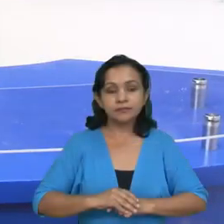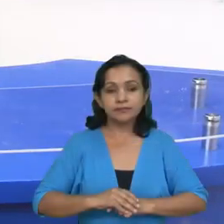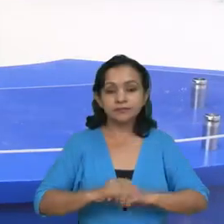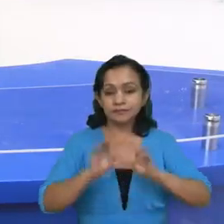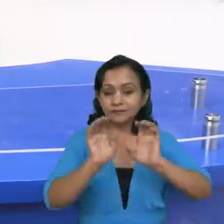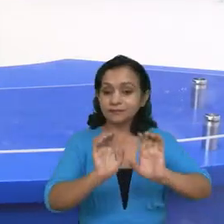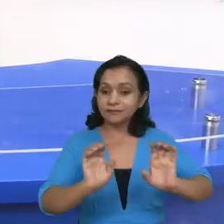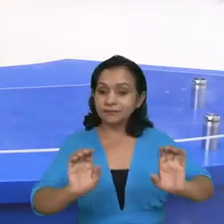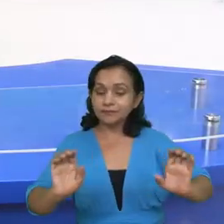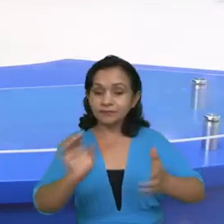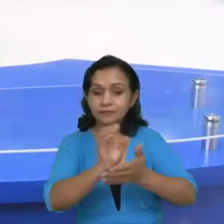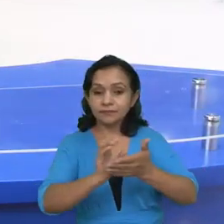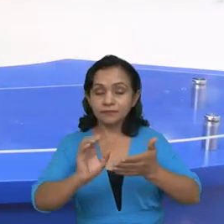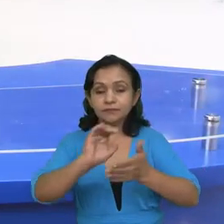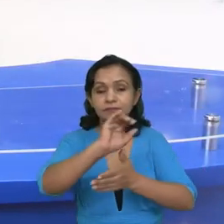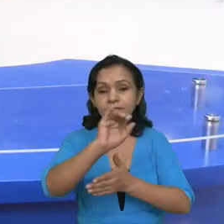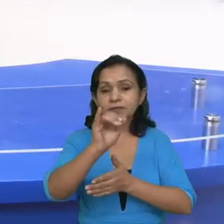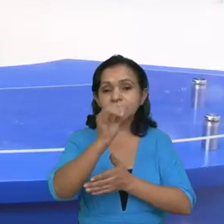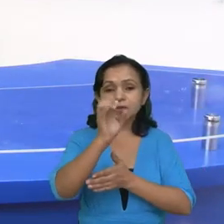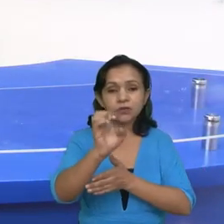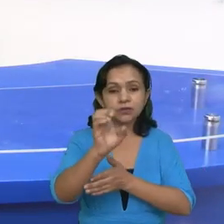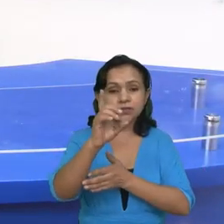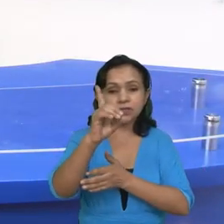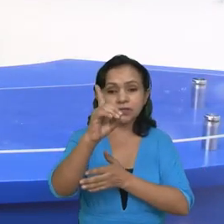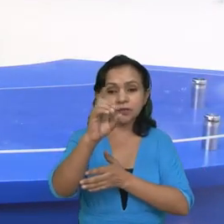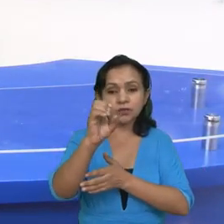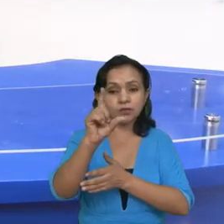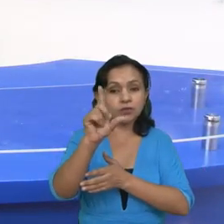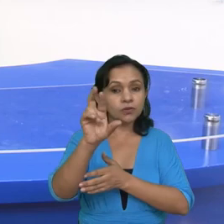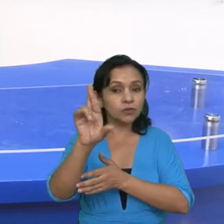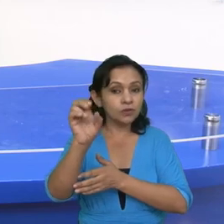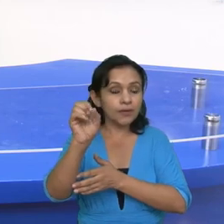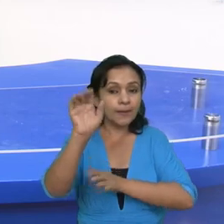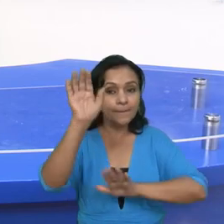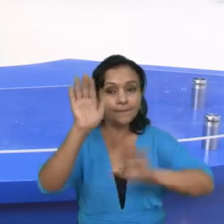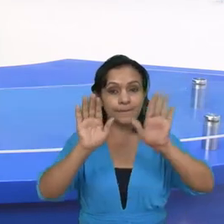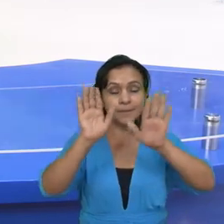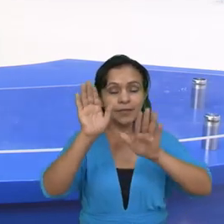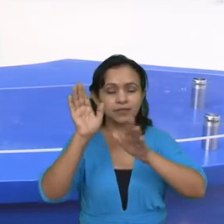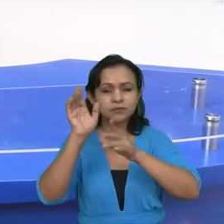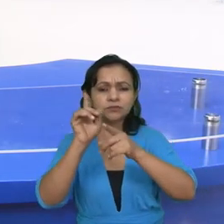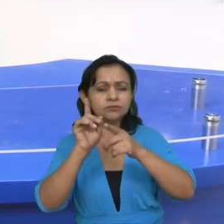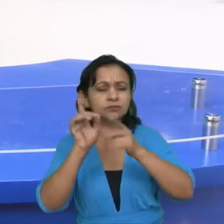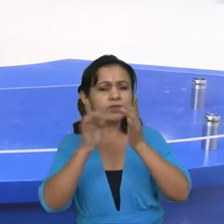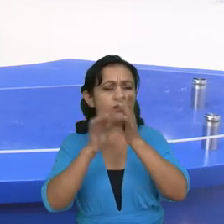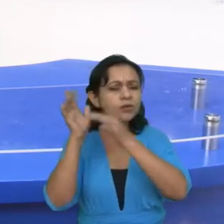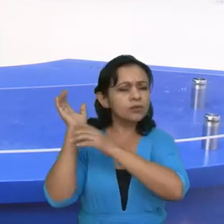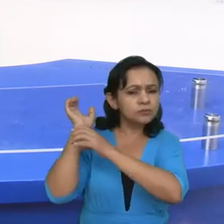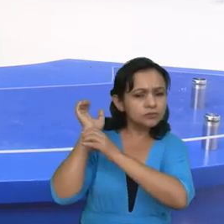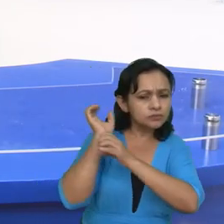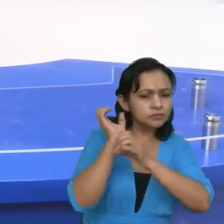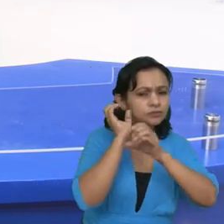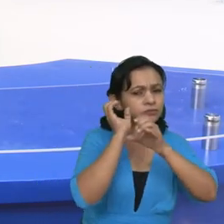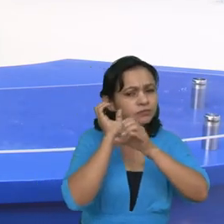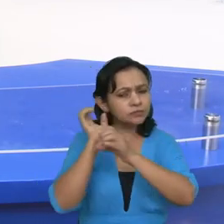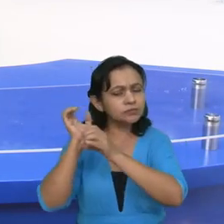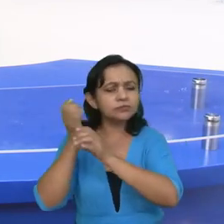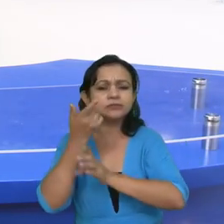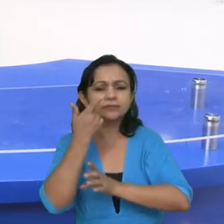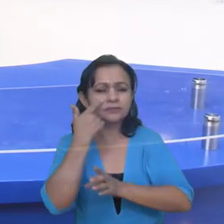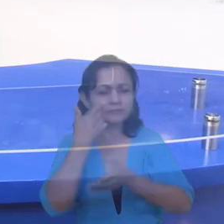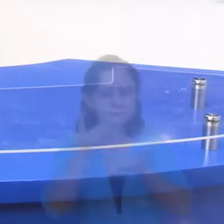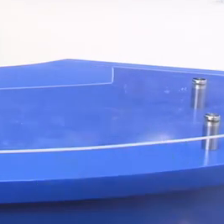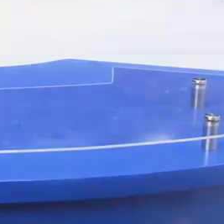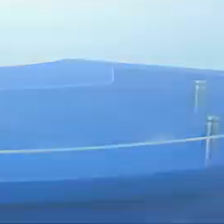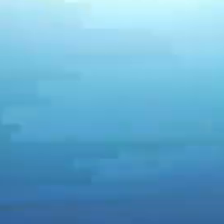niños del colegio público josé dolores estrada participaron en una judea como parte de las celebraciones de la cuaresma veamos